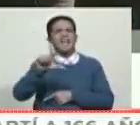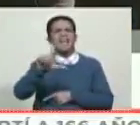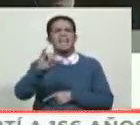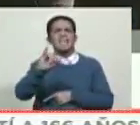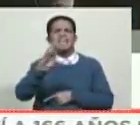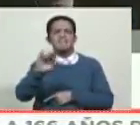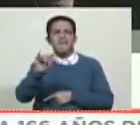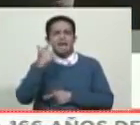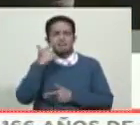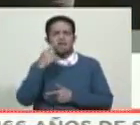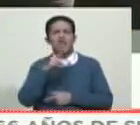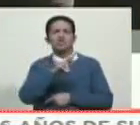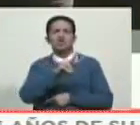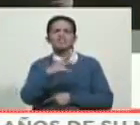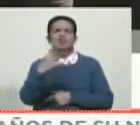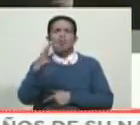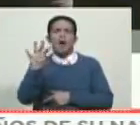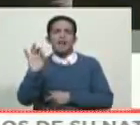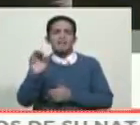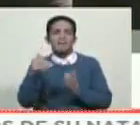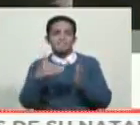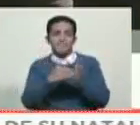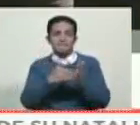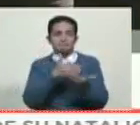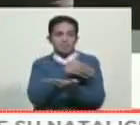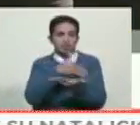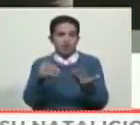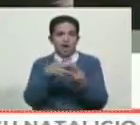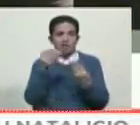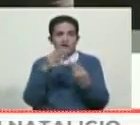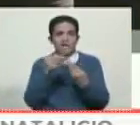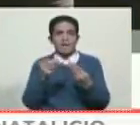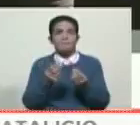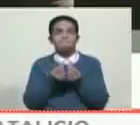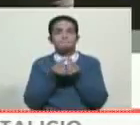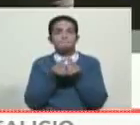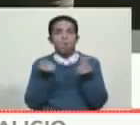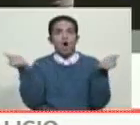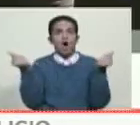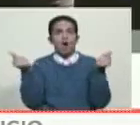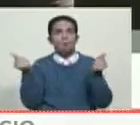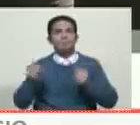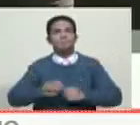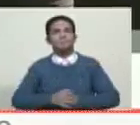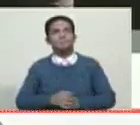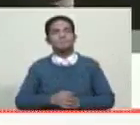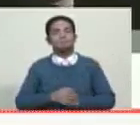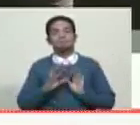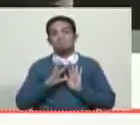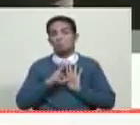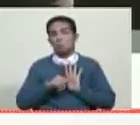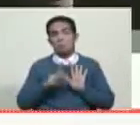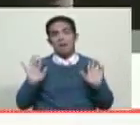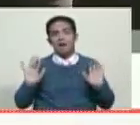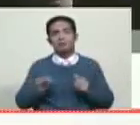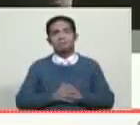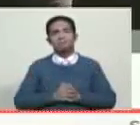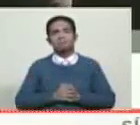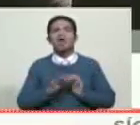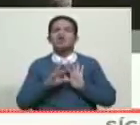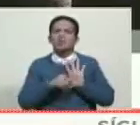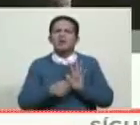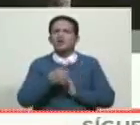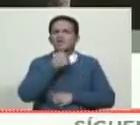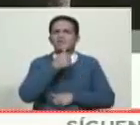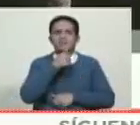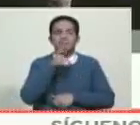dólares de las reservas de Libia se los robaron. Se los robaron aquellos que promovieron